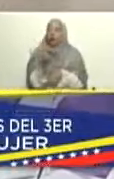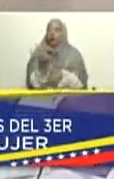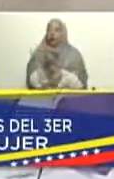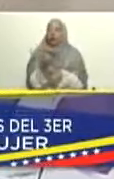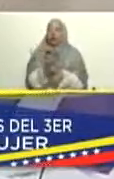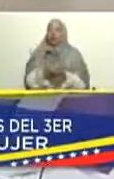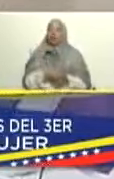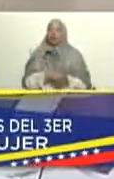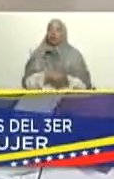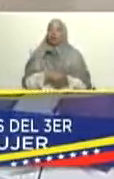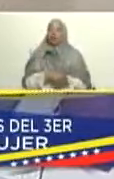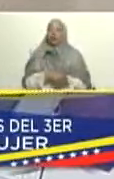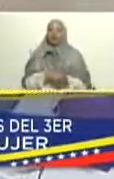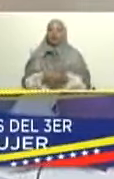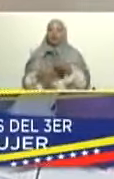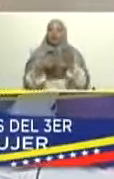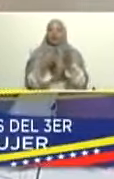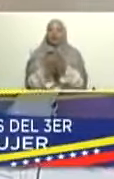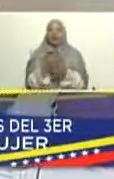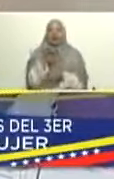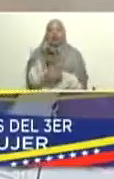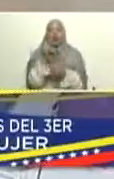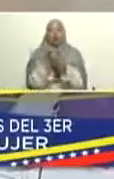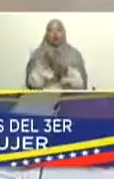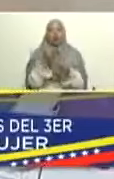su momento, bueno, ya te voy por el segundo.